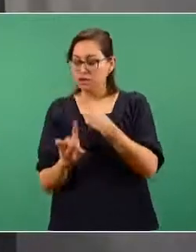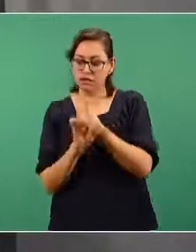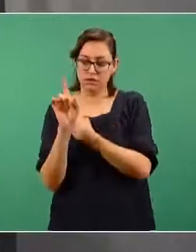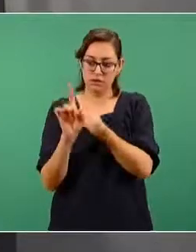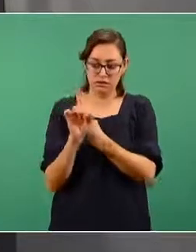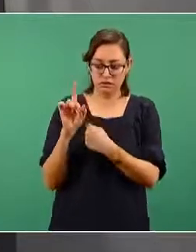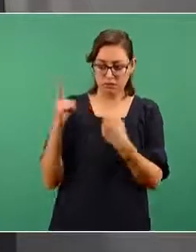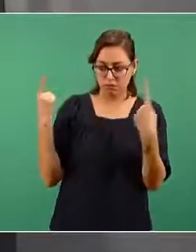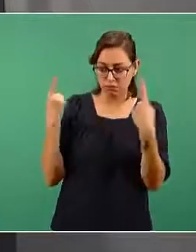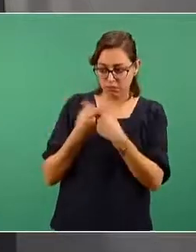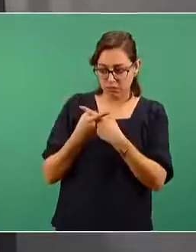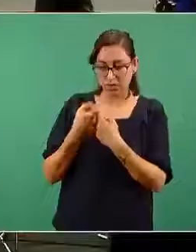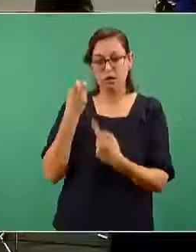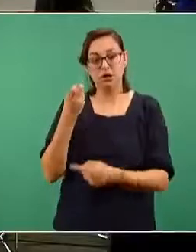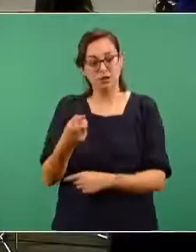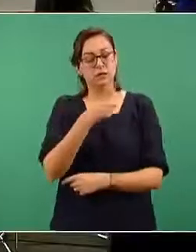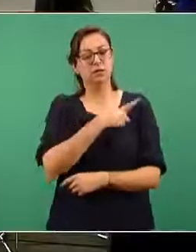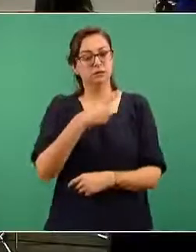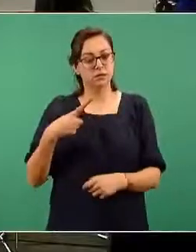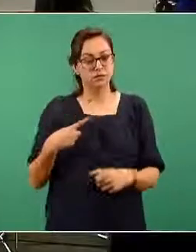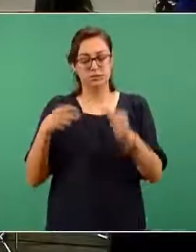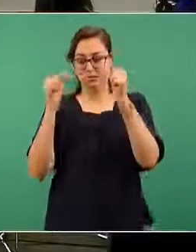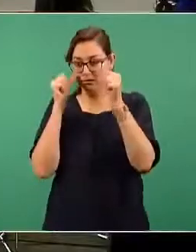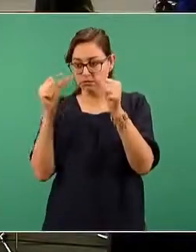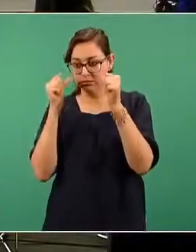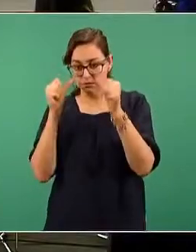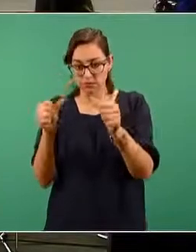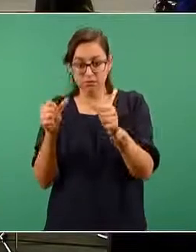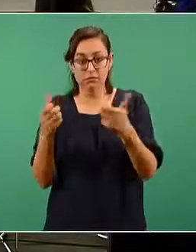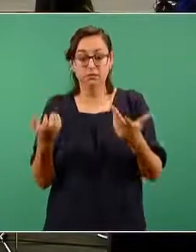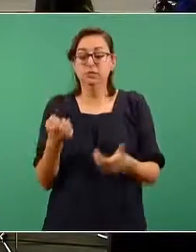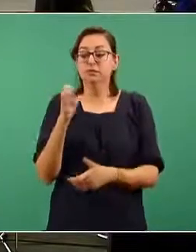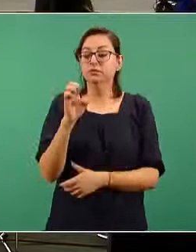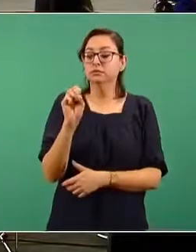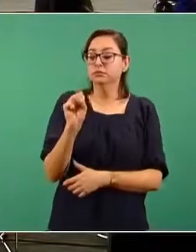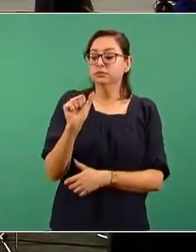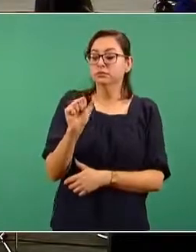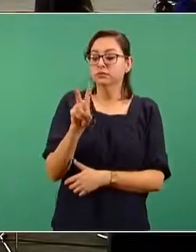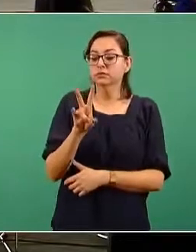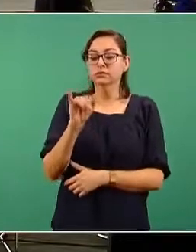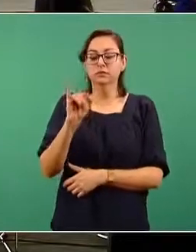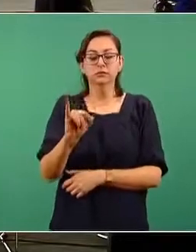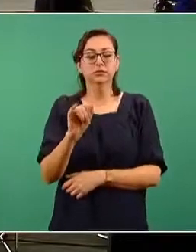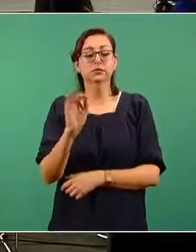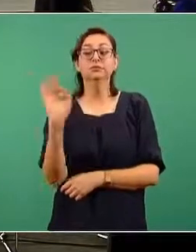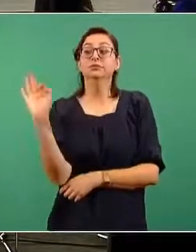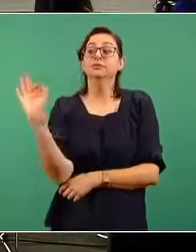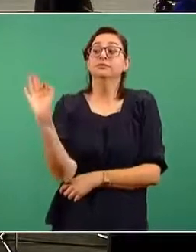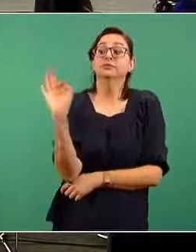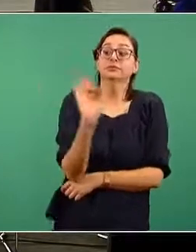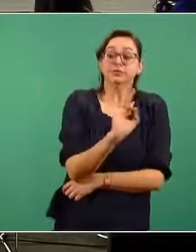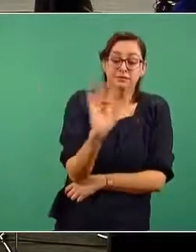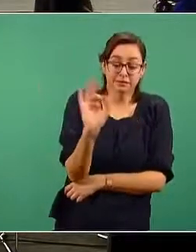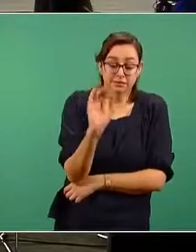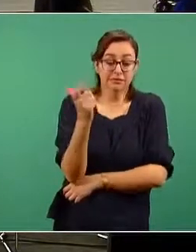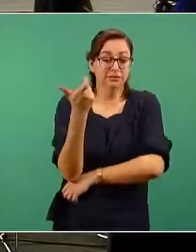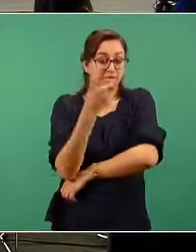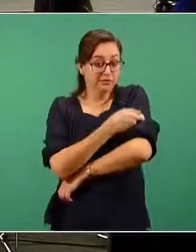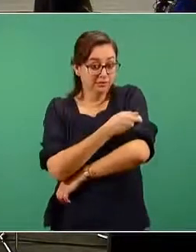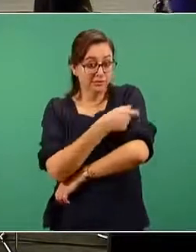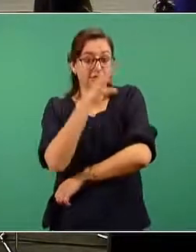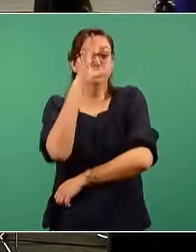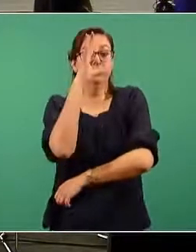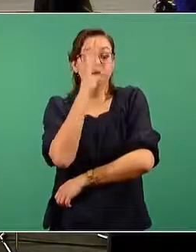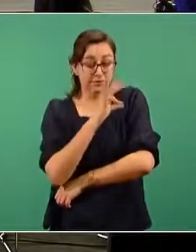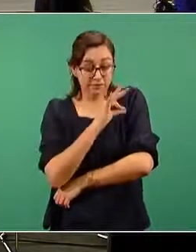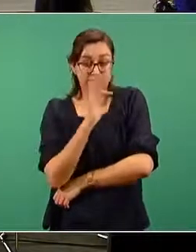salud. Este término técnico, eventos supuestamente asociados a vacunación e inmunización,